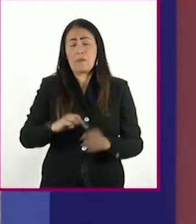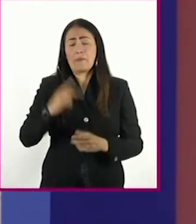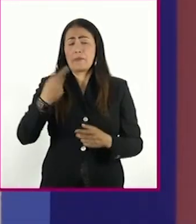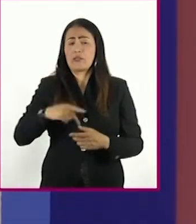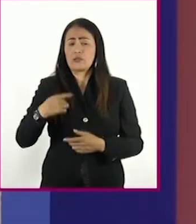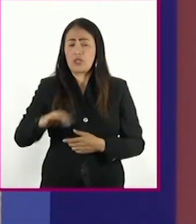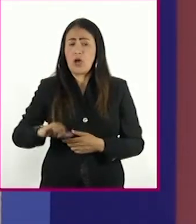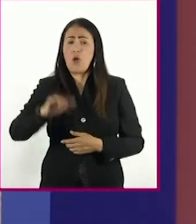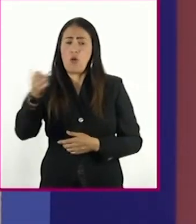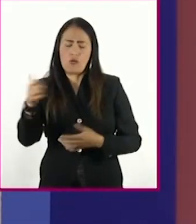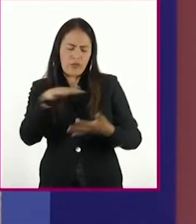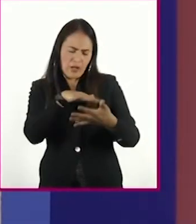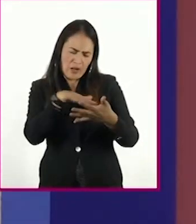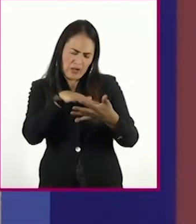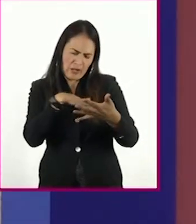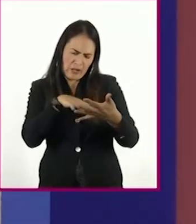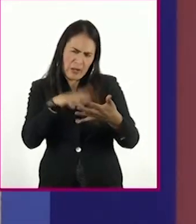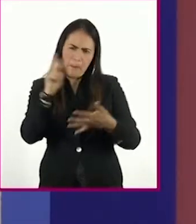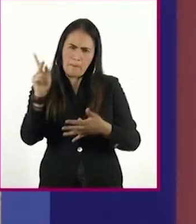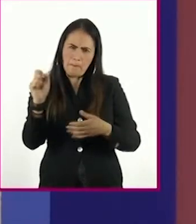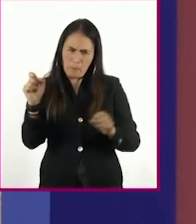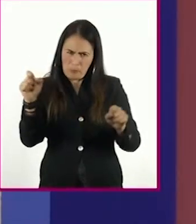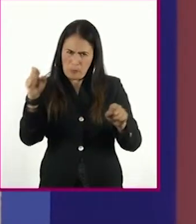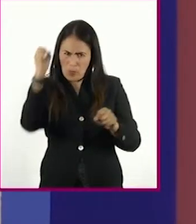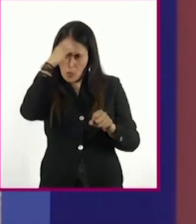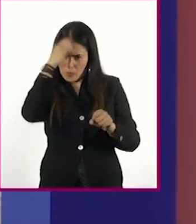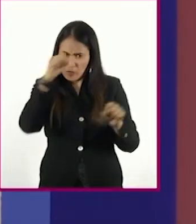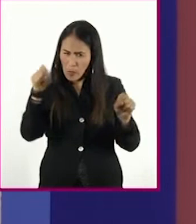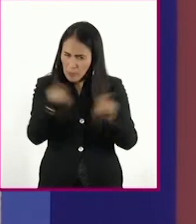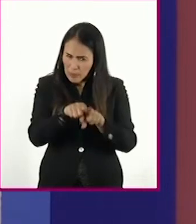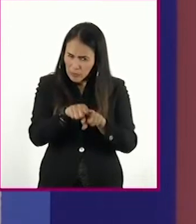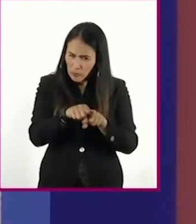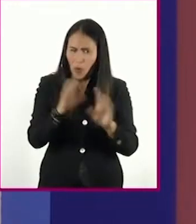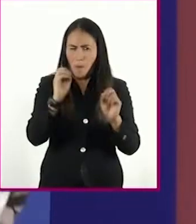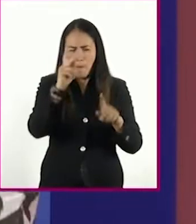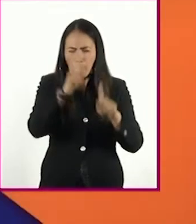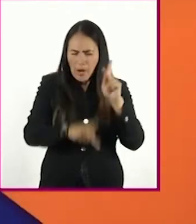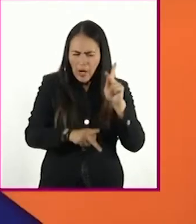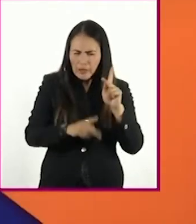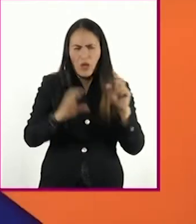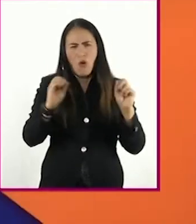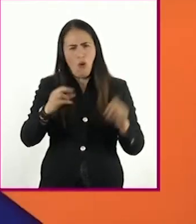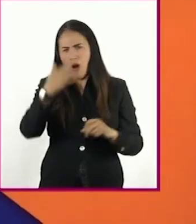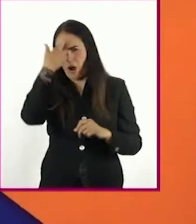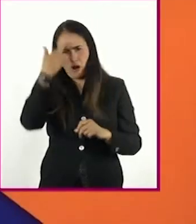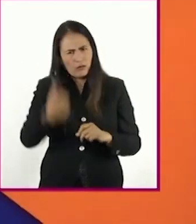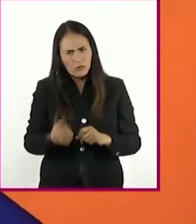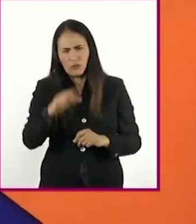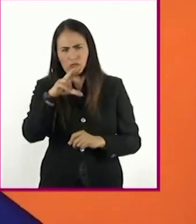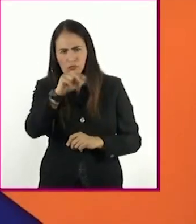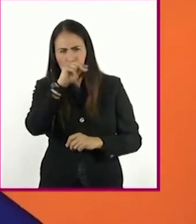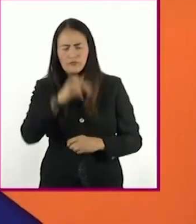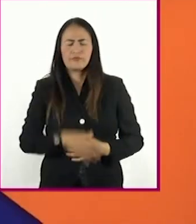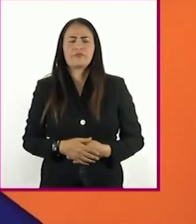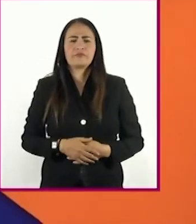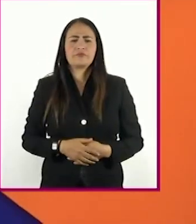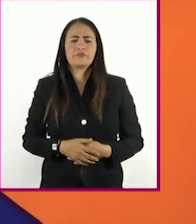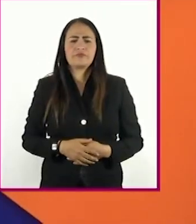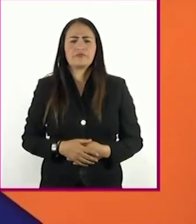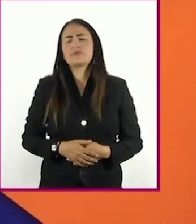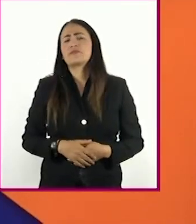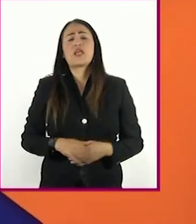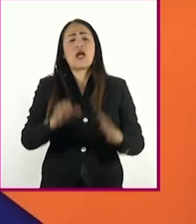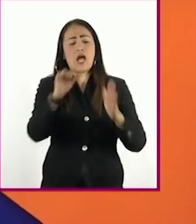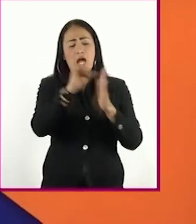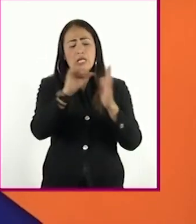que decida si coincide con ella totalmente, parcialmente o está en contra. En el caso particular de los artículos de